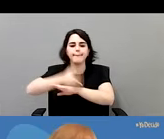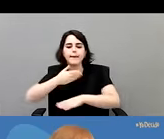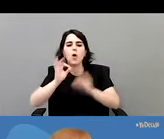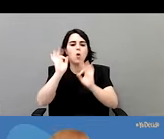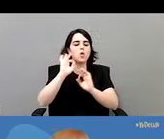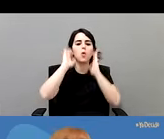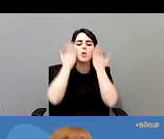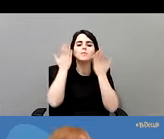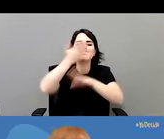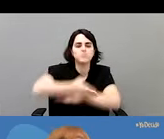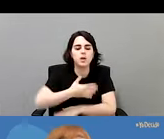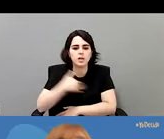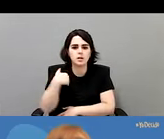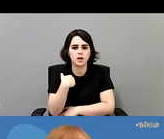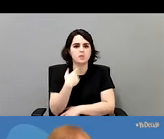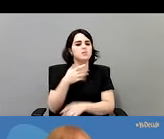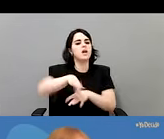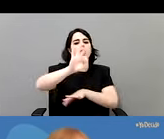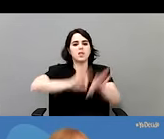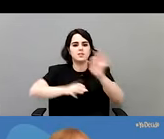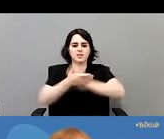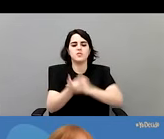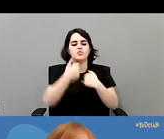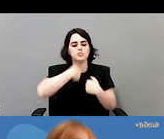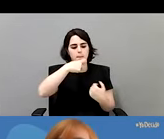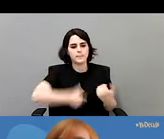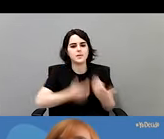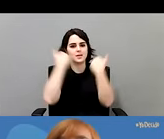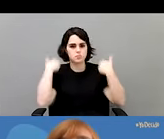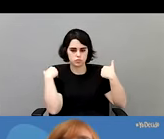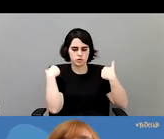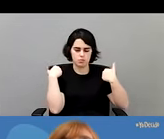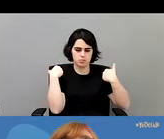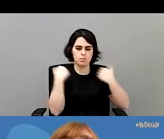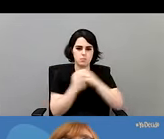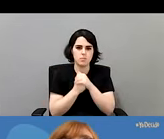congreso. Y decido, organizo yo. ¿Vale?